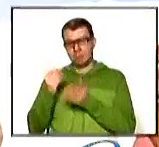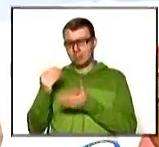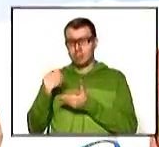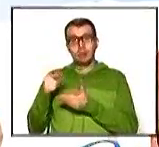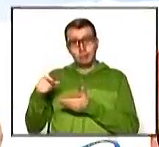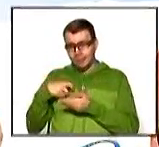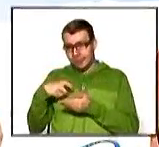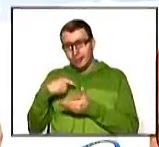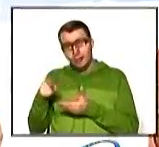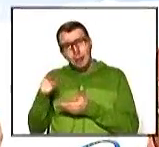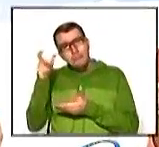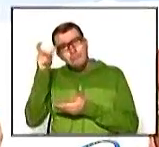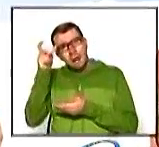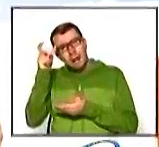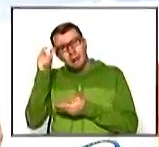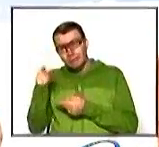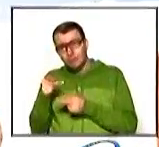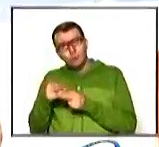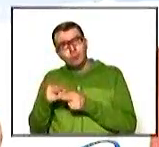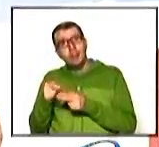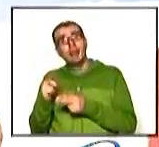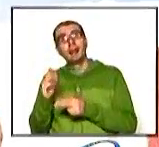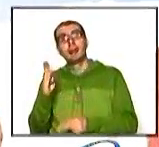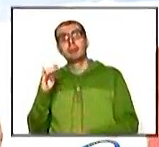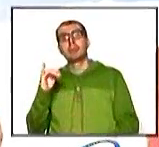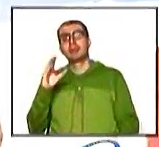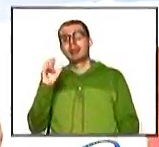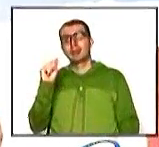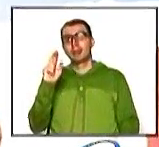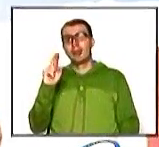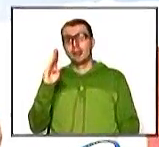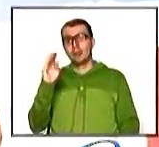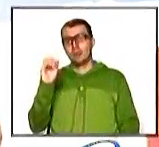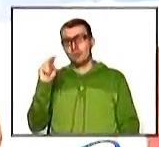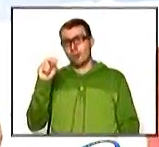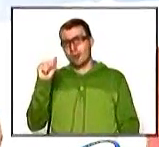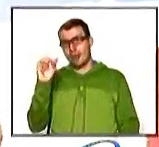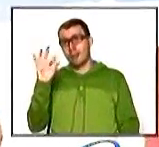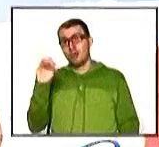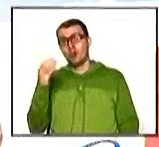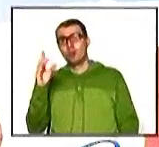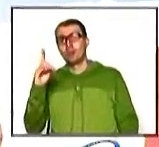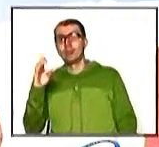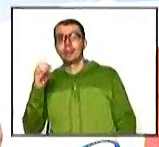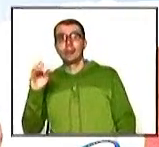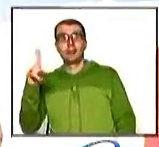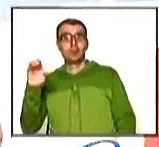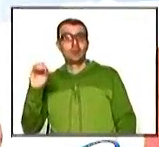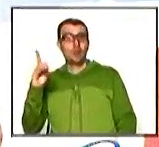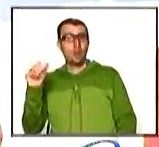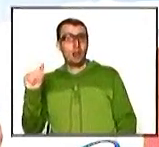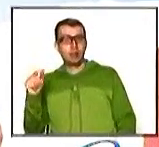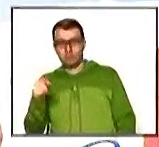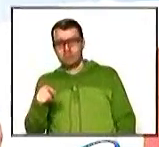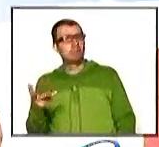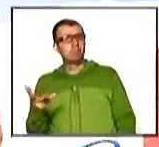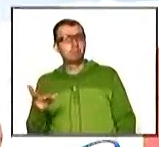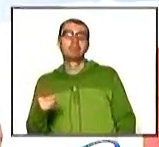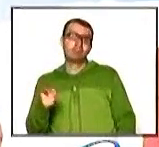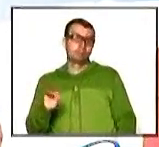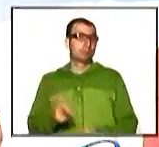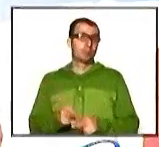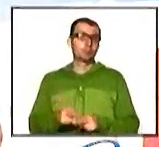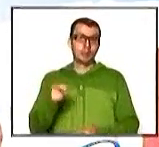vaquita, que es el bicarbonato de soda. El bicarbonato de soda es sodio, ¿cierto? Y este